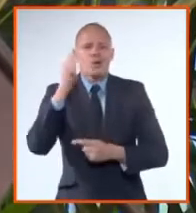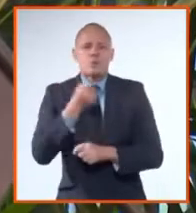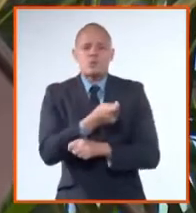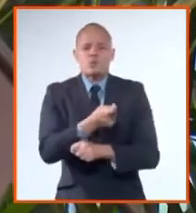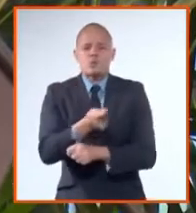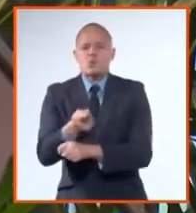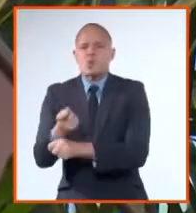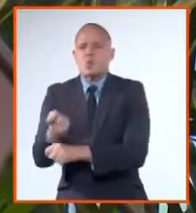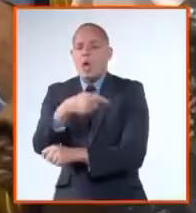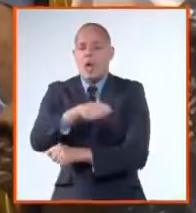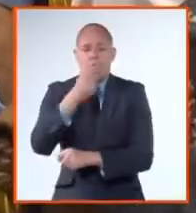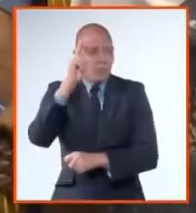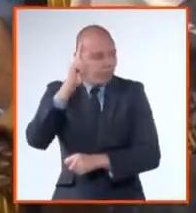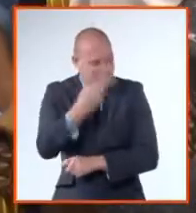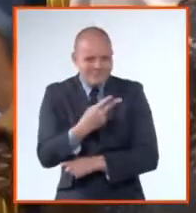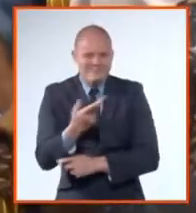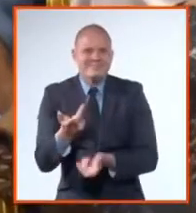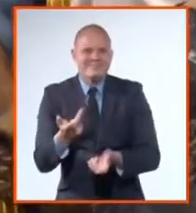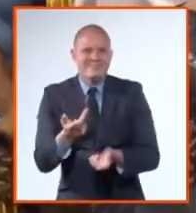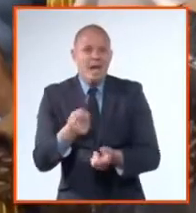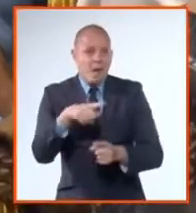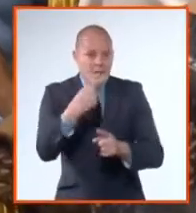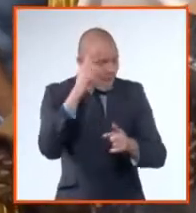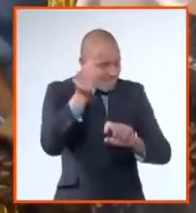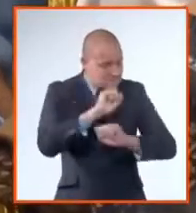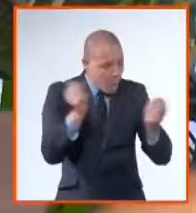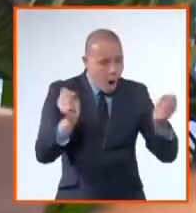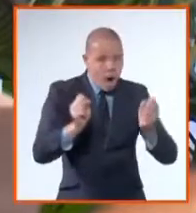como citar la Constitución que pretendieron manipular.